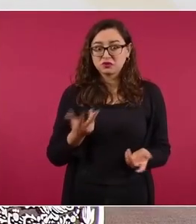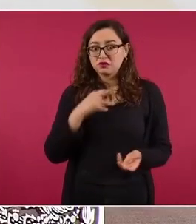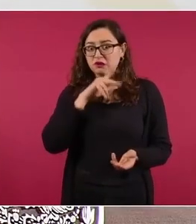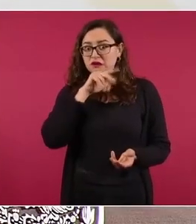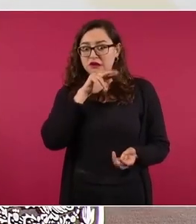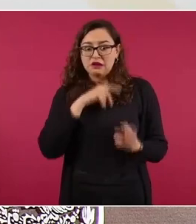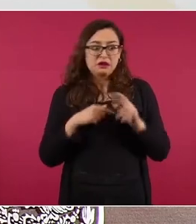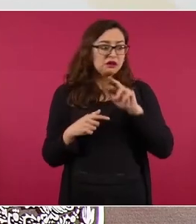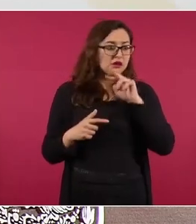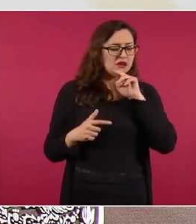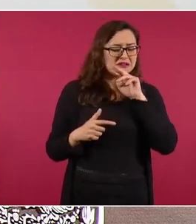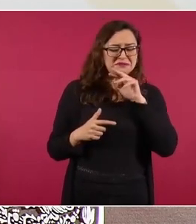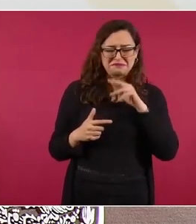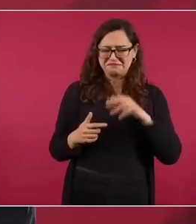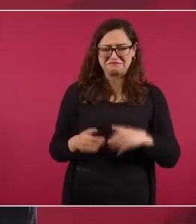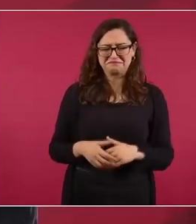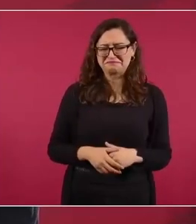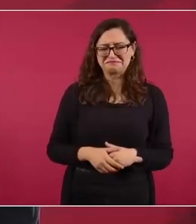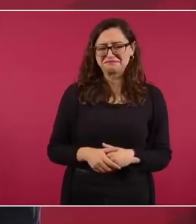preocupando